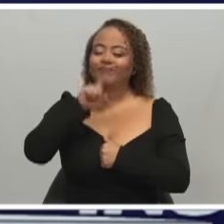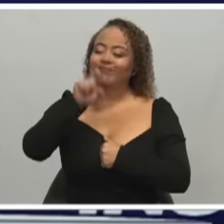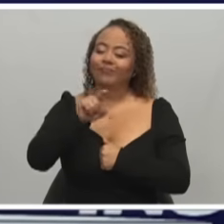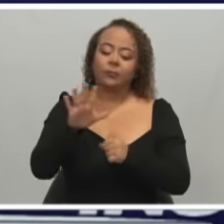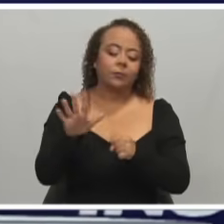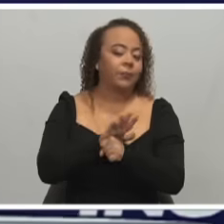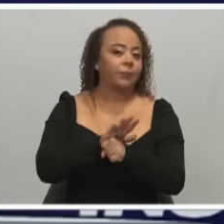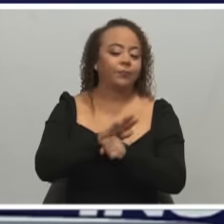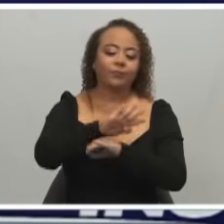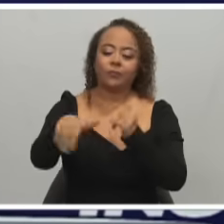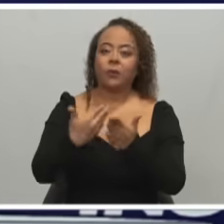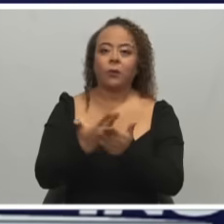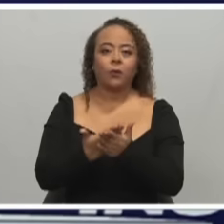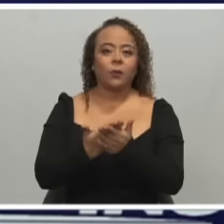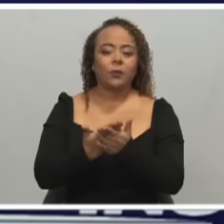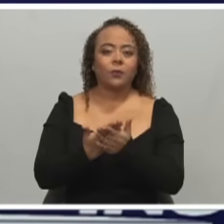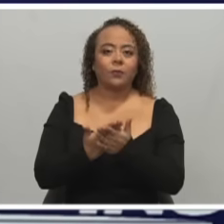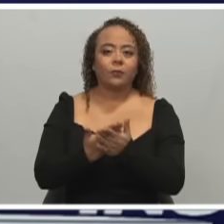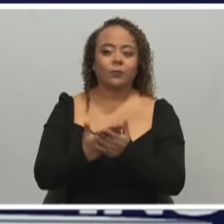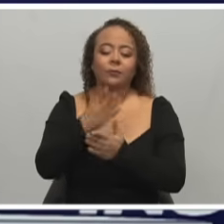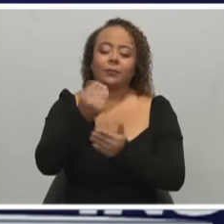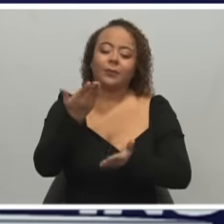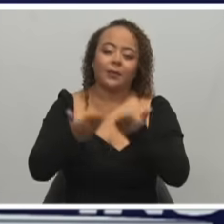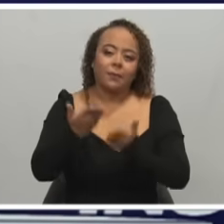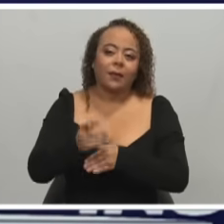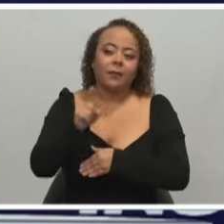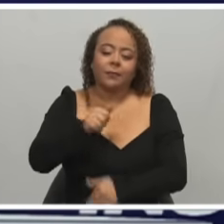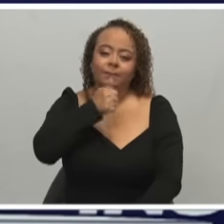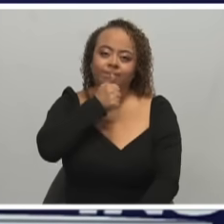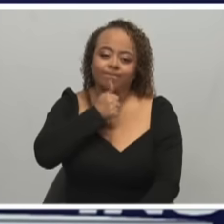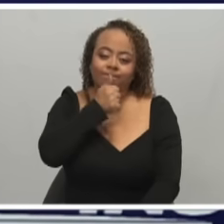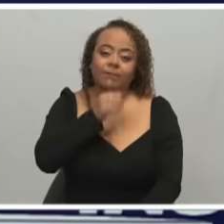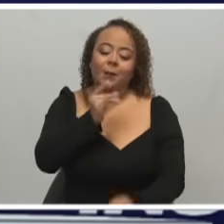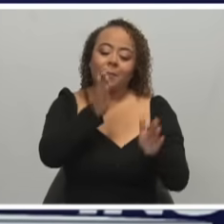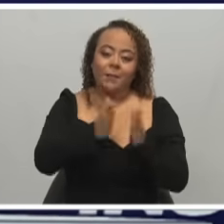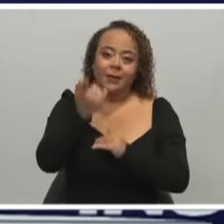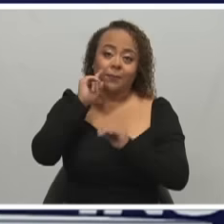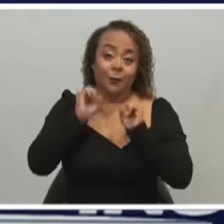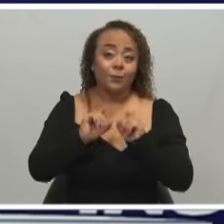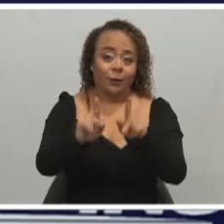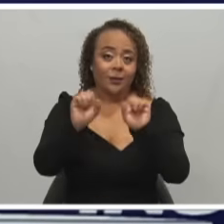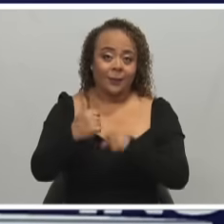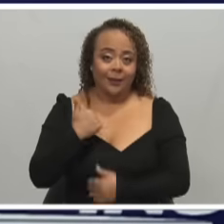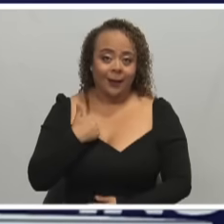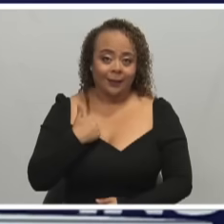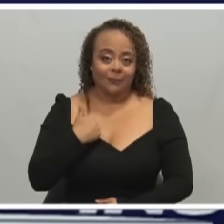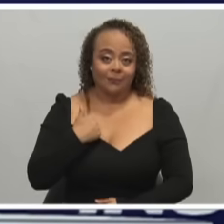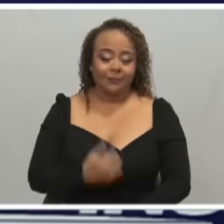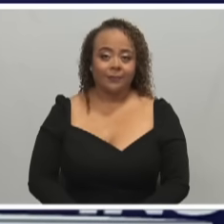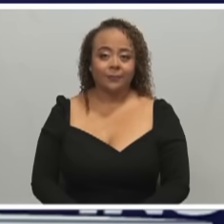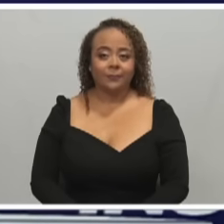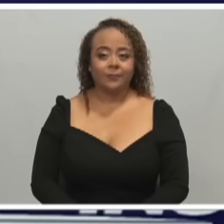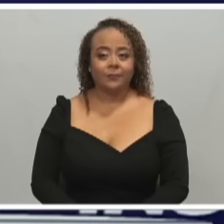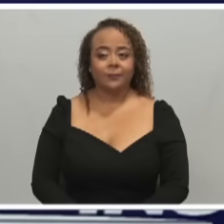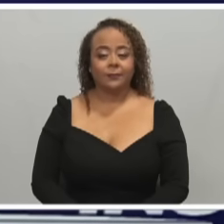todos y que de pronto Hay que ser paciente y prepararse para las oportunidades que puedan llegar a surgir